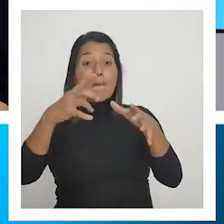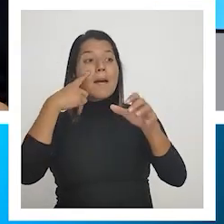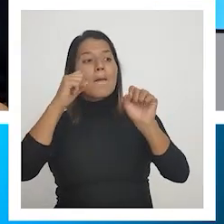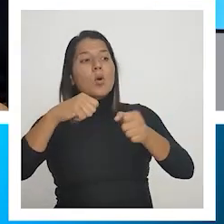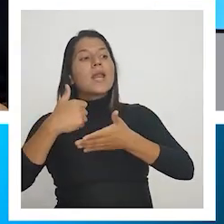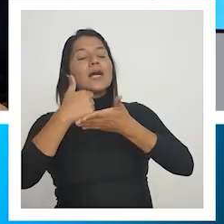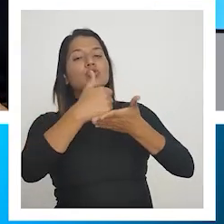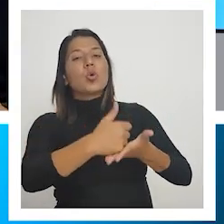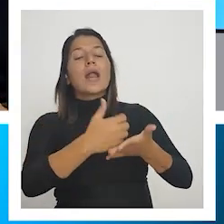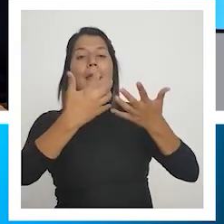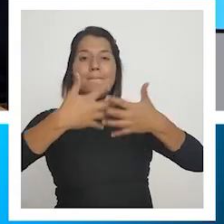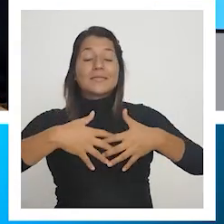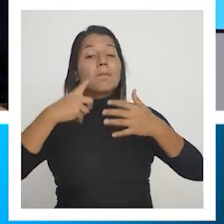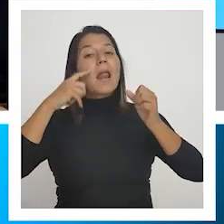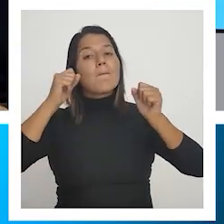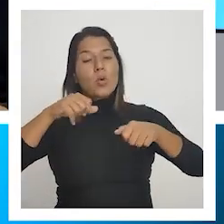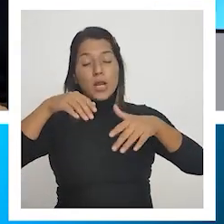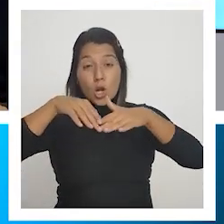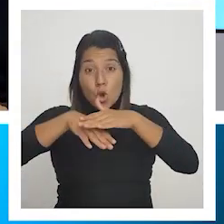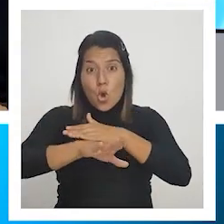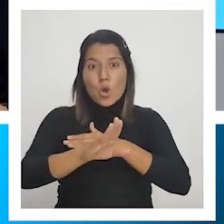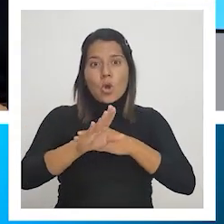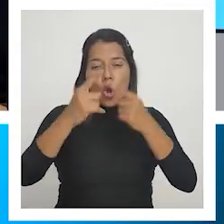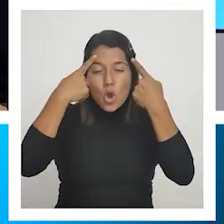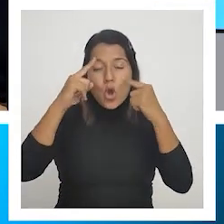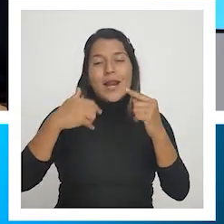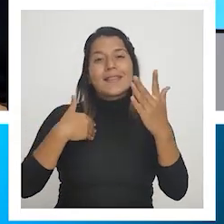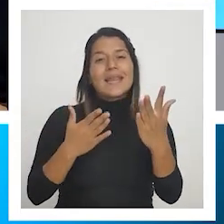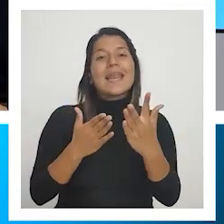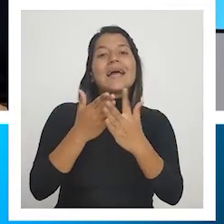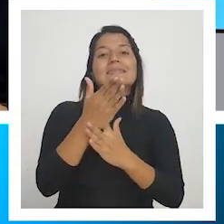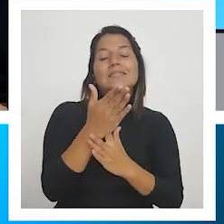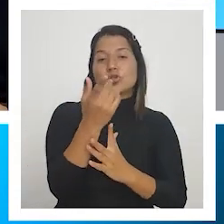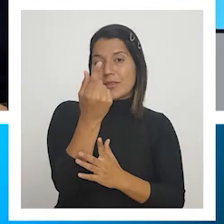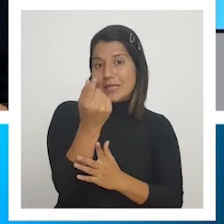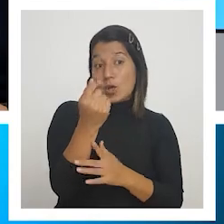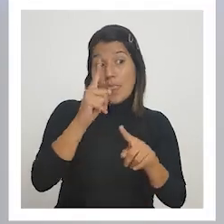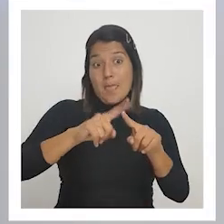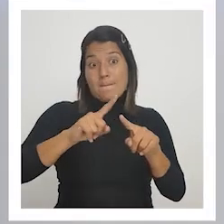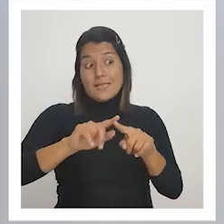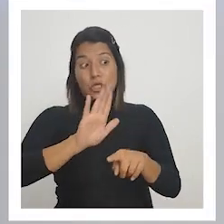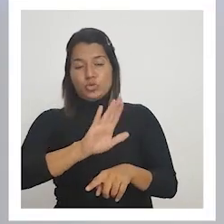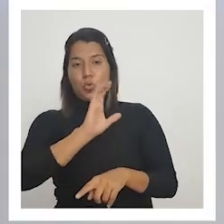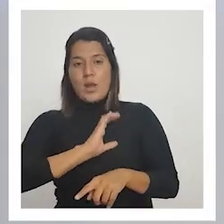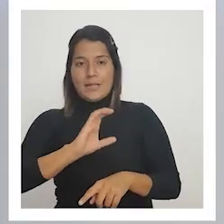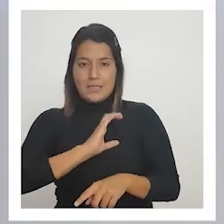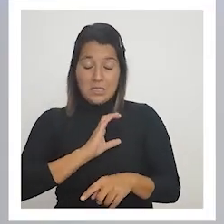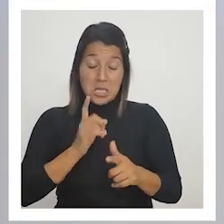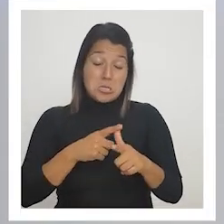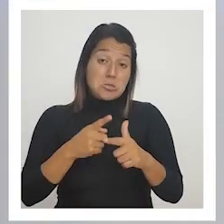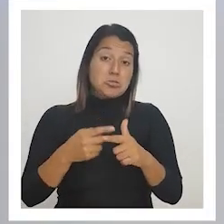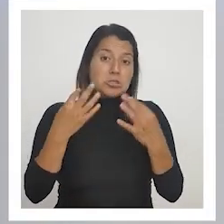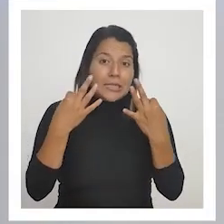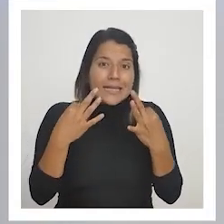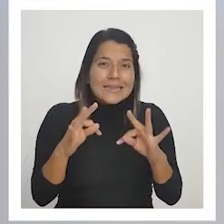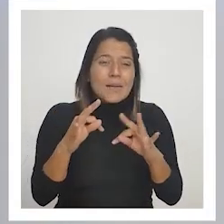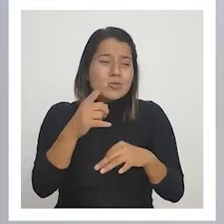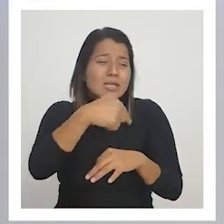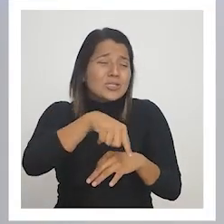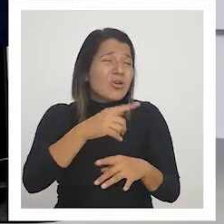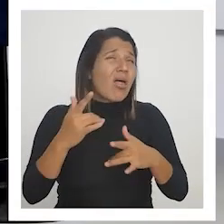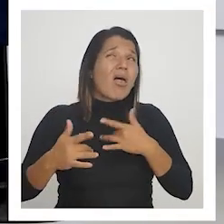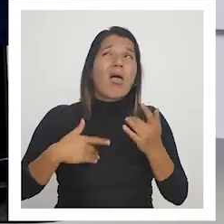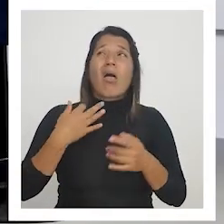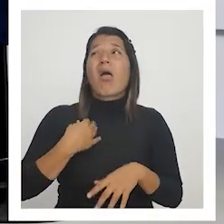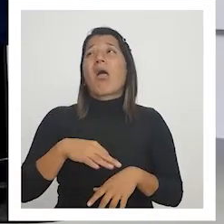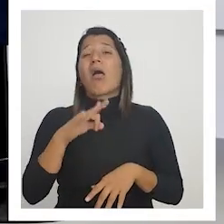recursos financieros de acuerdo a sus características. Y con eso lo que tratamos es reducir la frustración que muchas veces reciben los empresarios cuando tocan